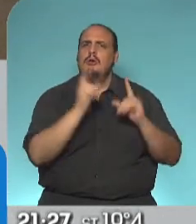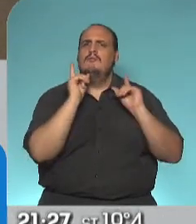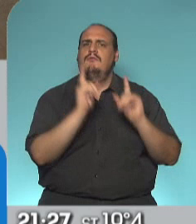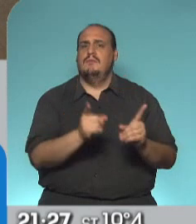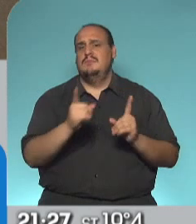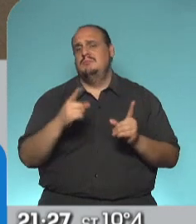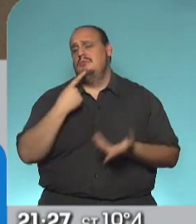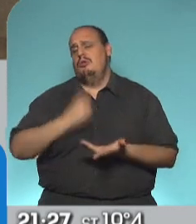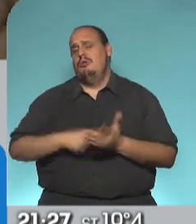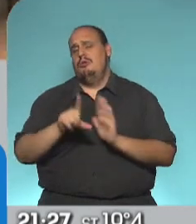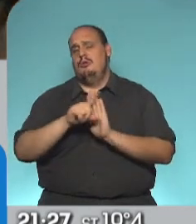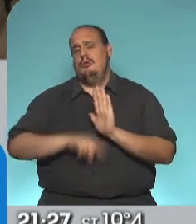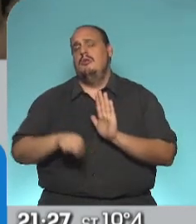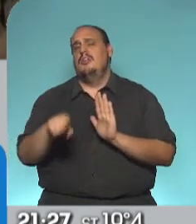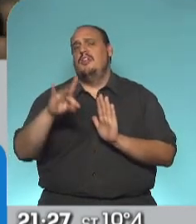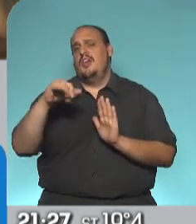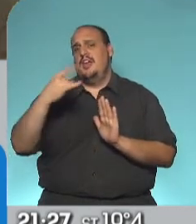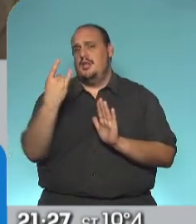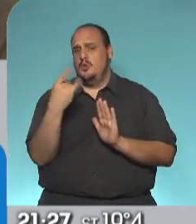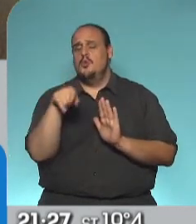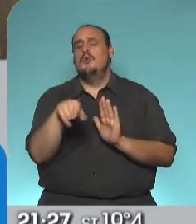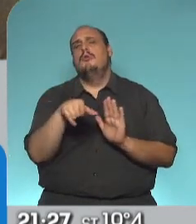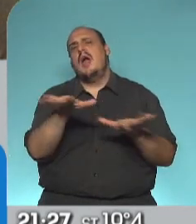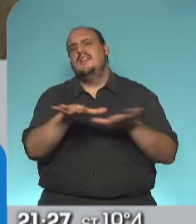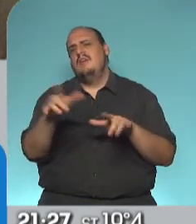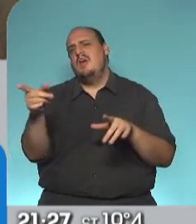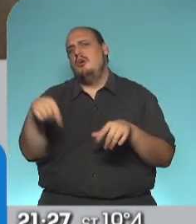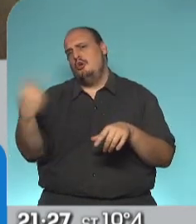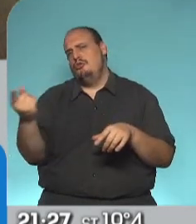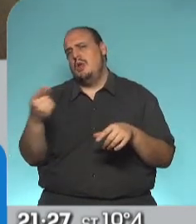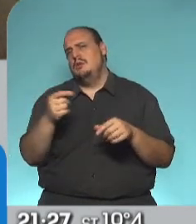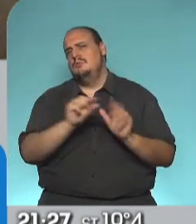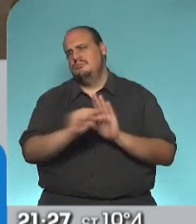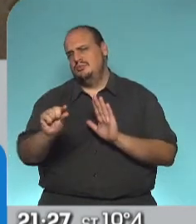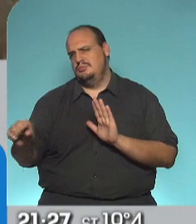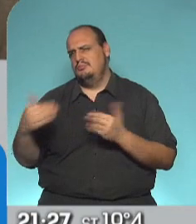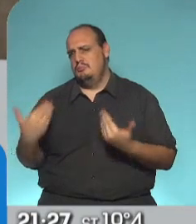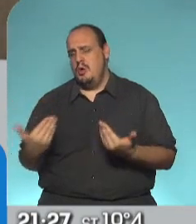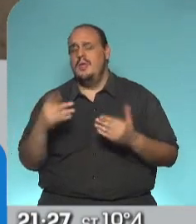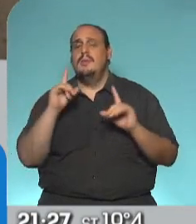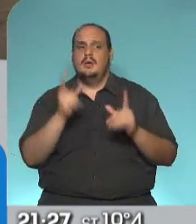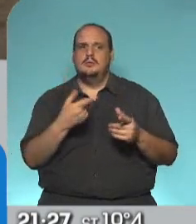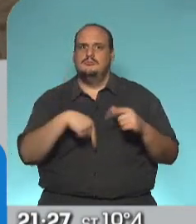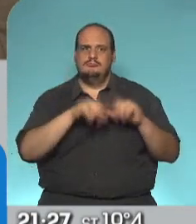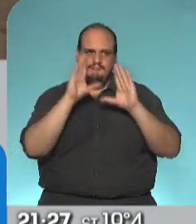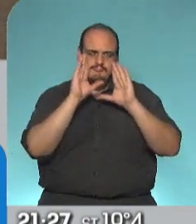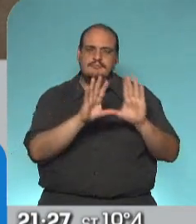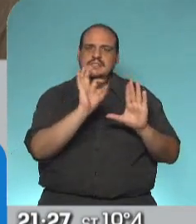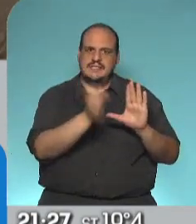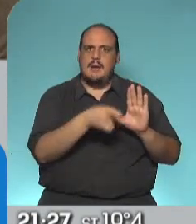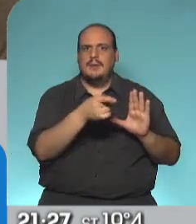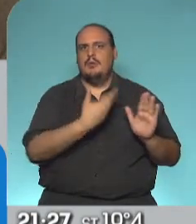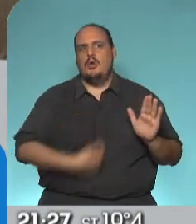vigente sabiendo que para iu también se puede extender para otras actividades pero por lo pronto estamos absolutamente convencidos que el turismo va a necesitar unos meses más de esta ayuda